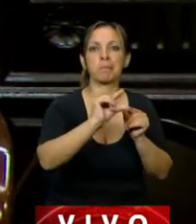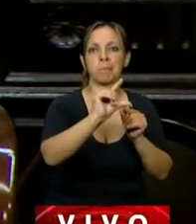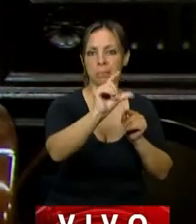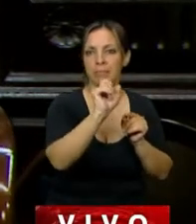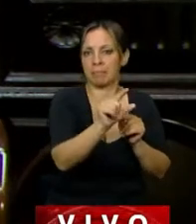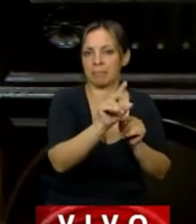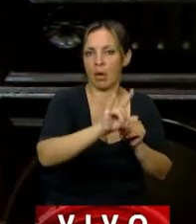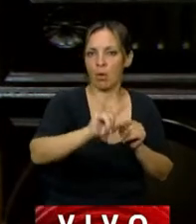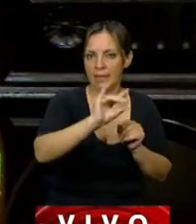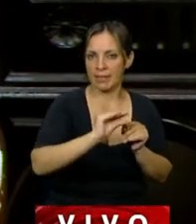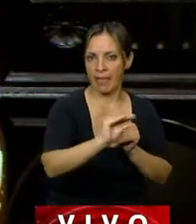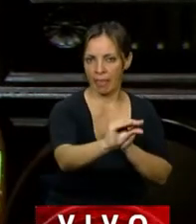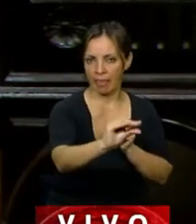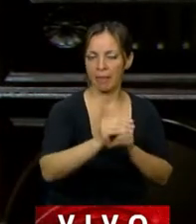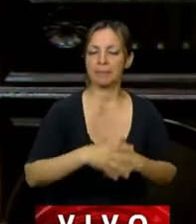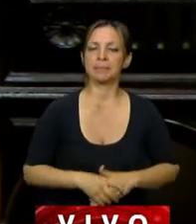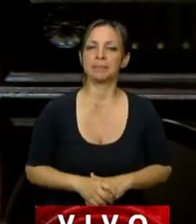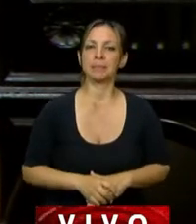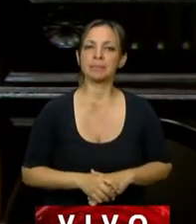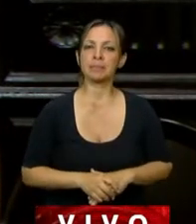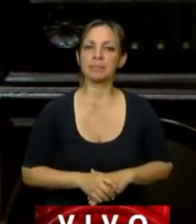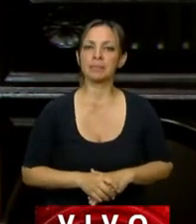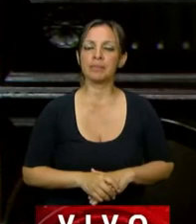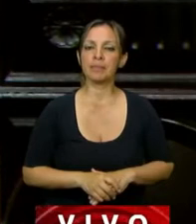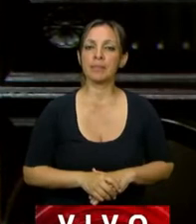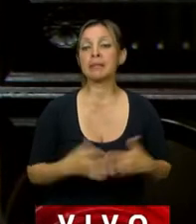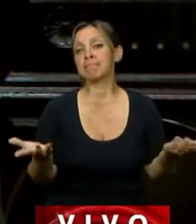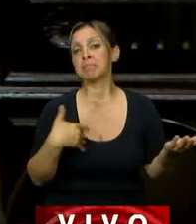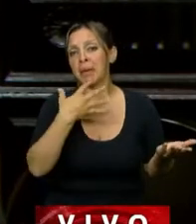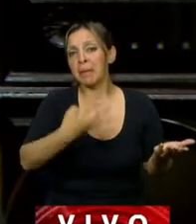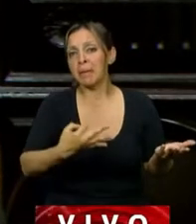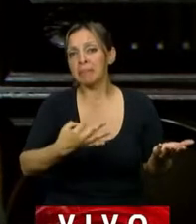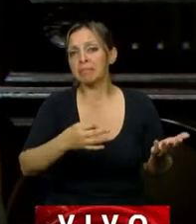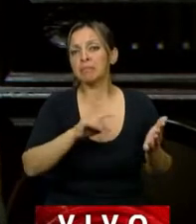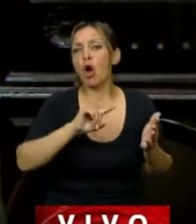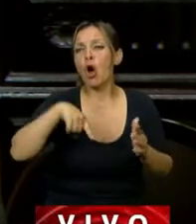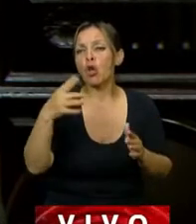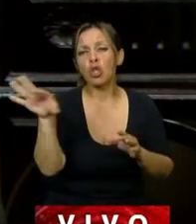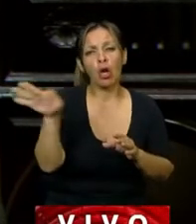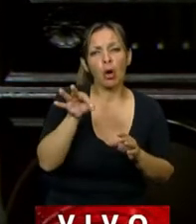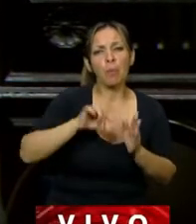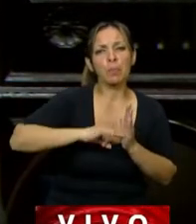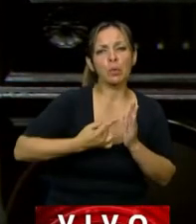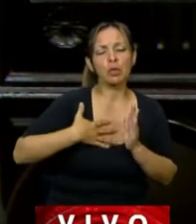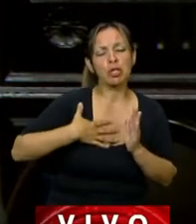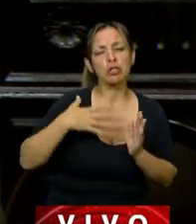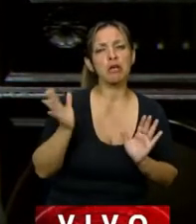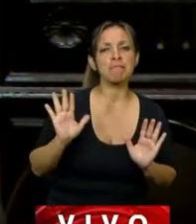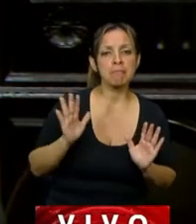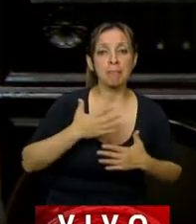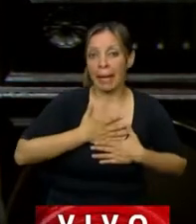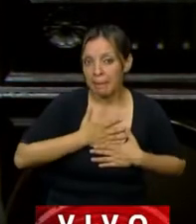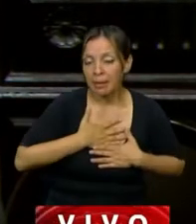que le corresponde a nuestra universidad. Miren, la verdad que otro punto que me parece que, o que